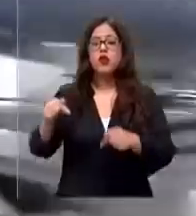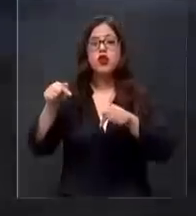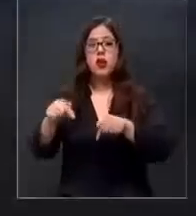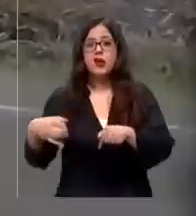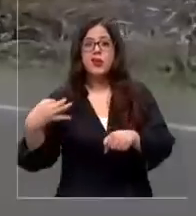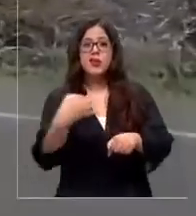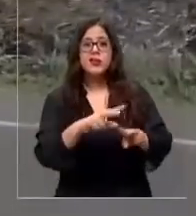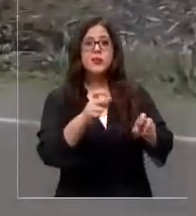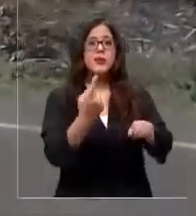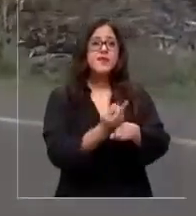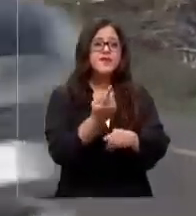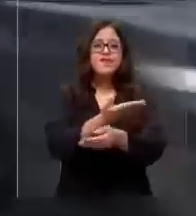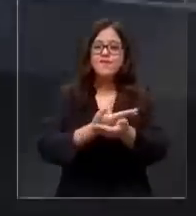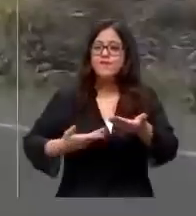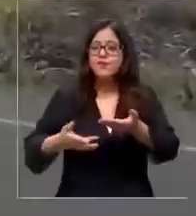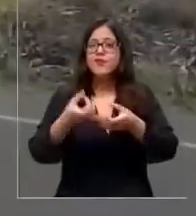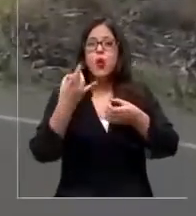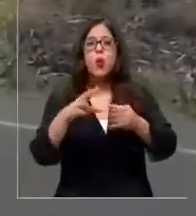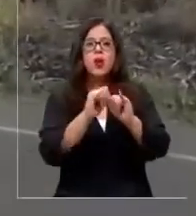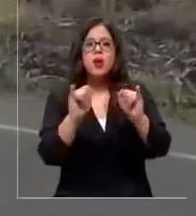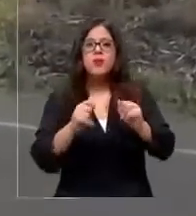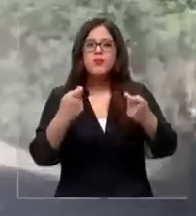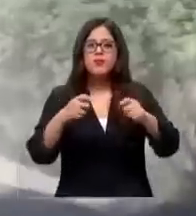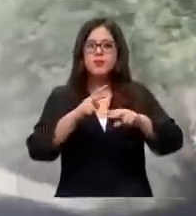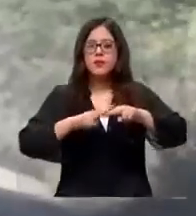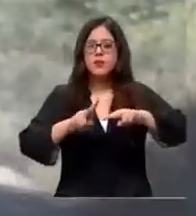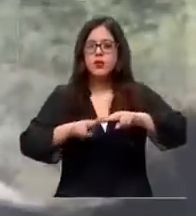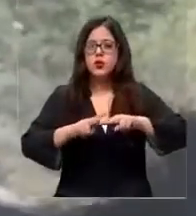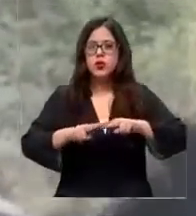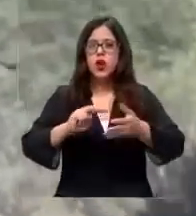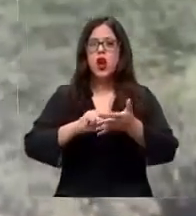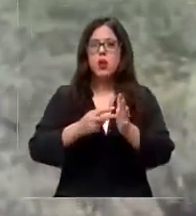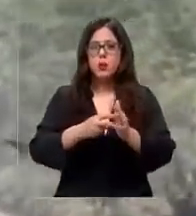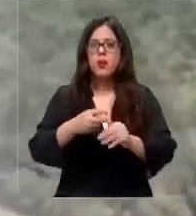afirman que el diálogo es el único camino para intentar solucionar el conflicto en la macrozona sur.